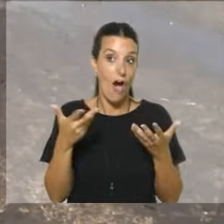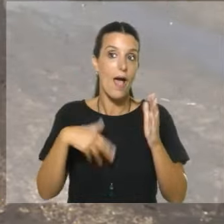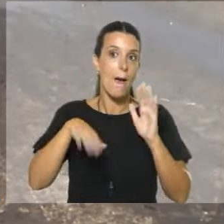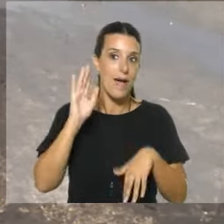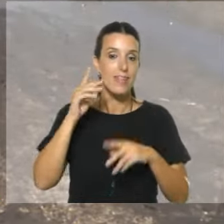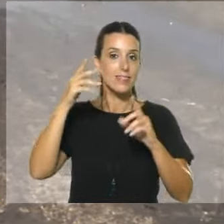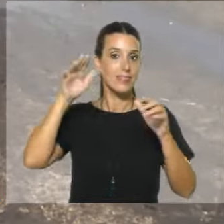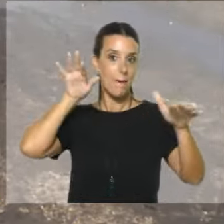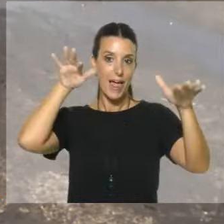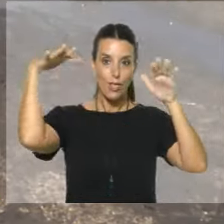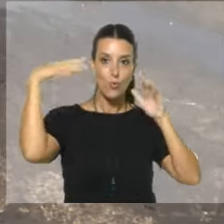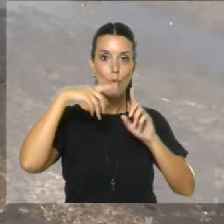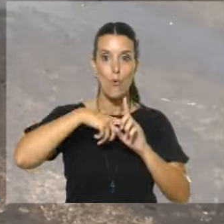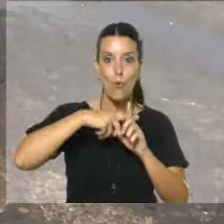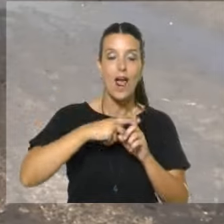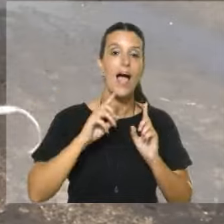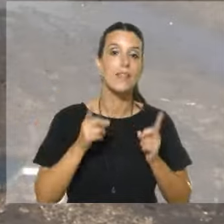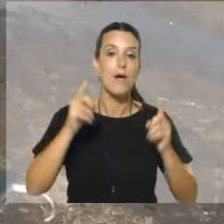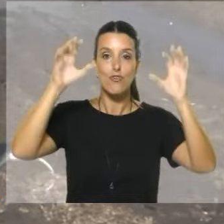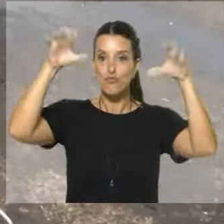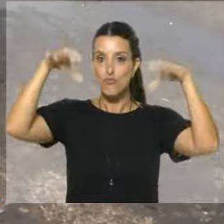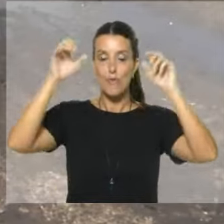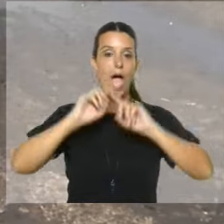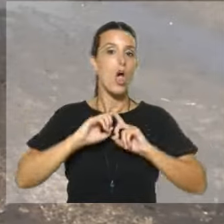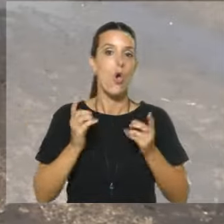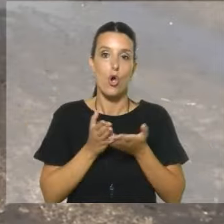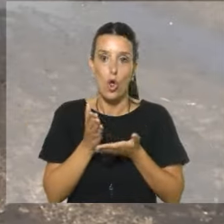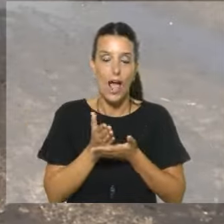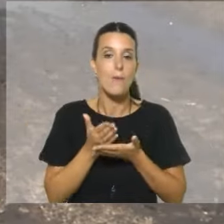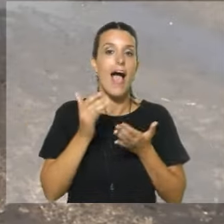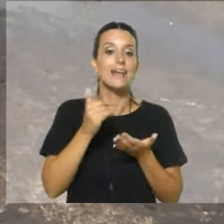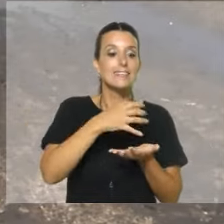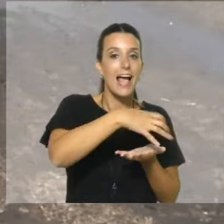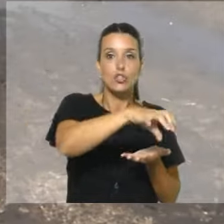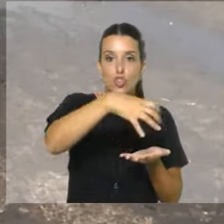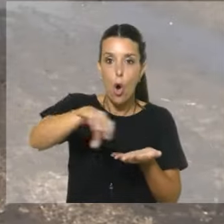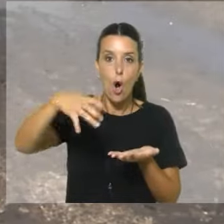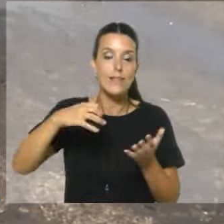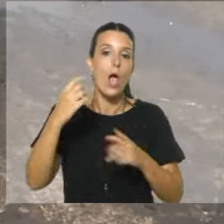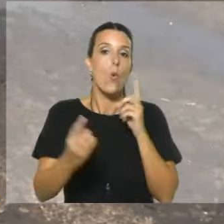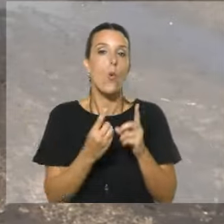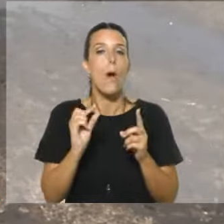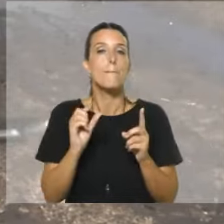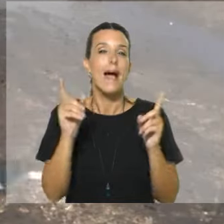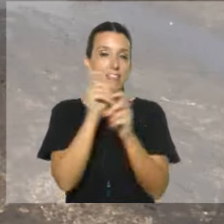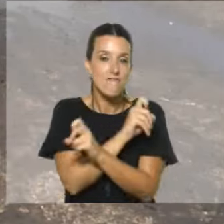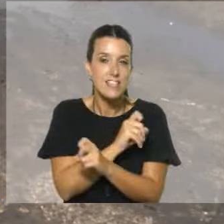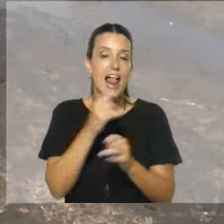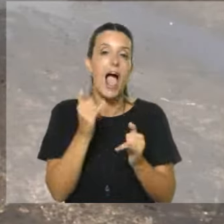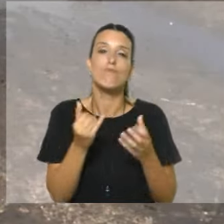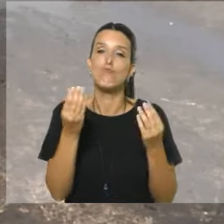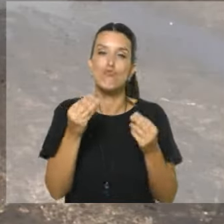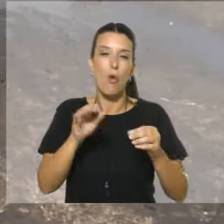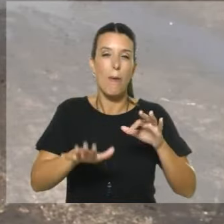la temperatura, las lluvias no han colaborado mucho, porque hay sectores de la Expo Activa que están un poco complicados, hay bastante